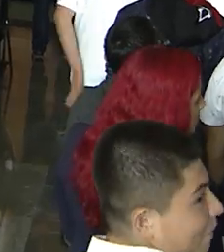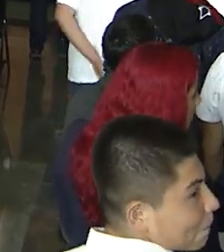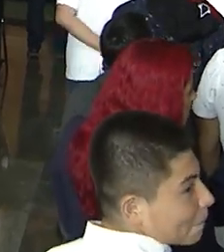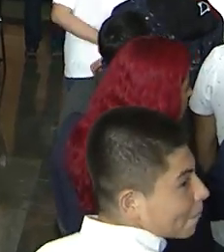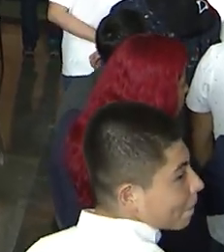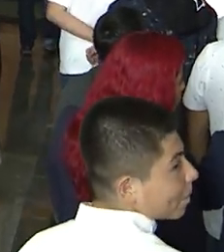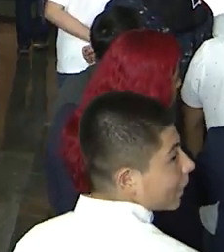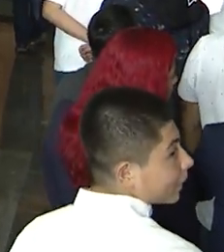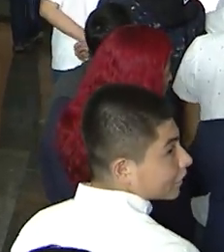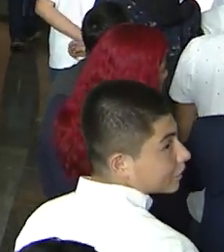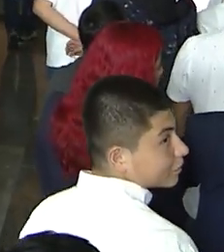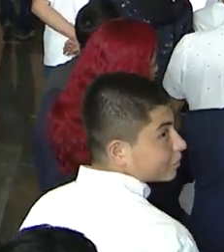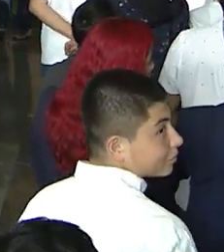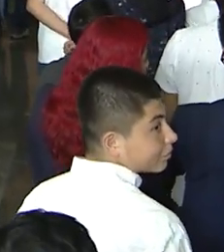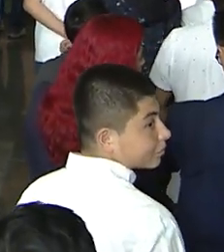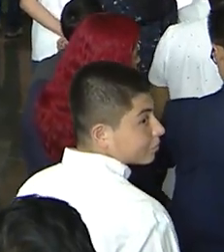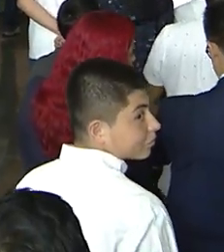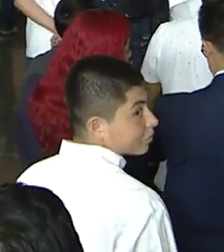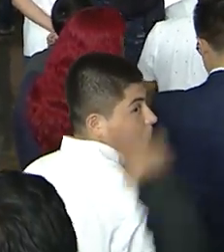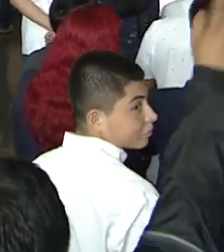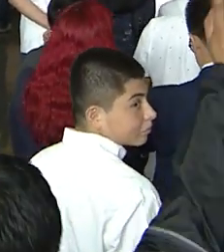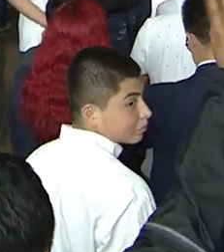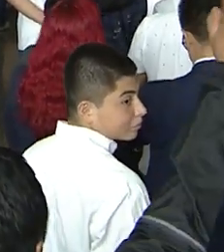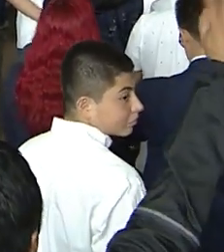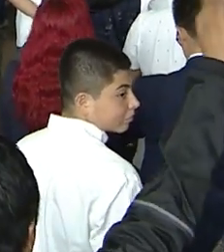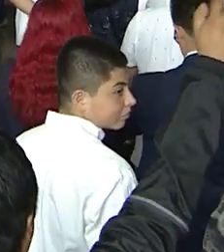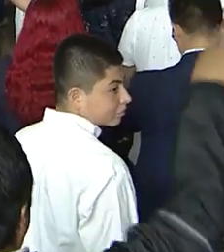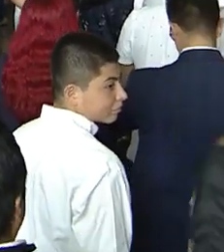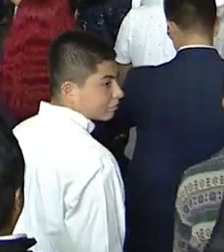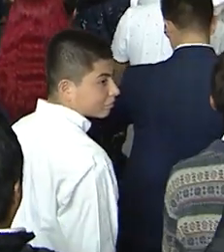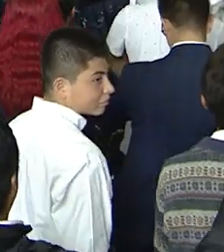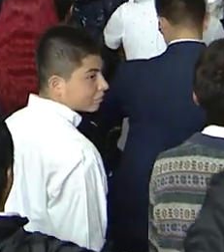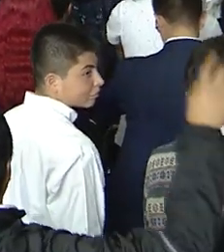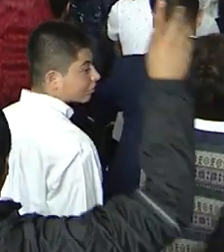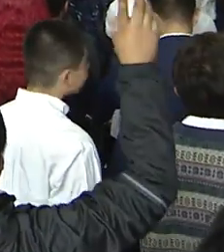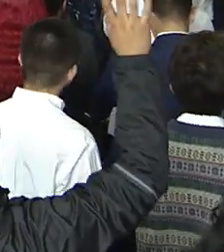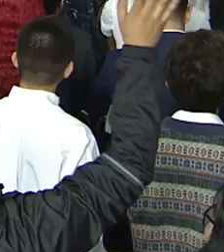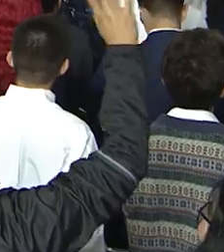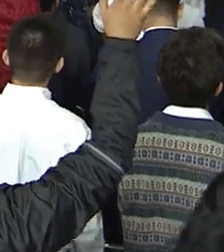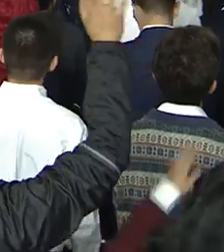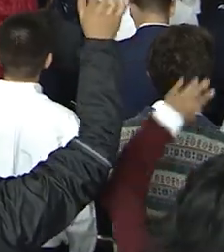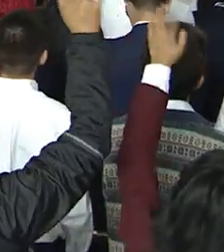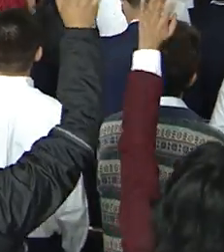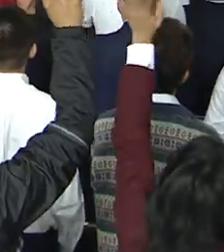siglo 2019 2020 de nuestra universidad nacional autonoma de mexico